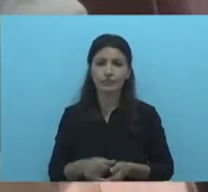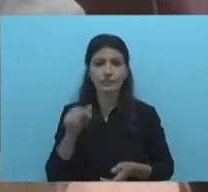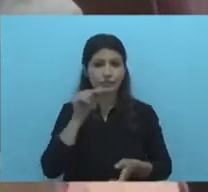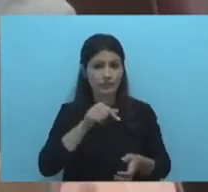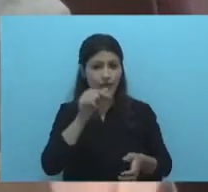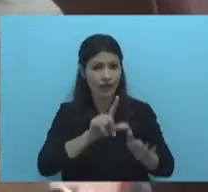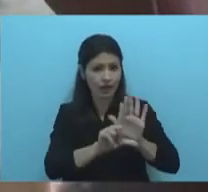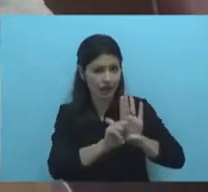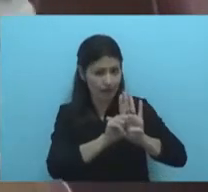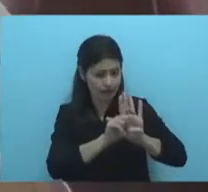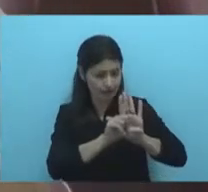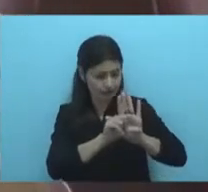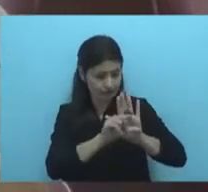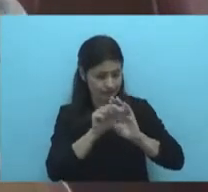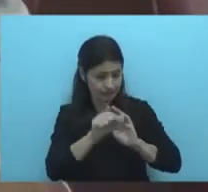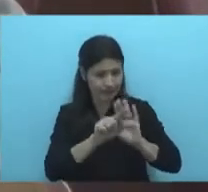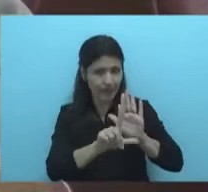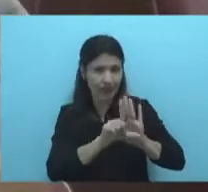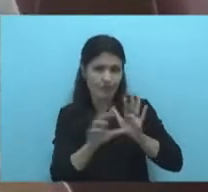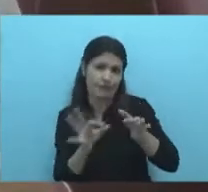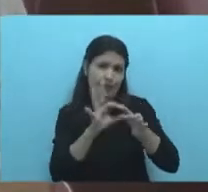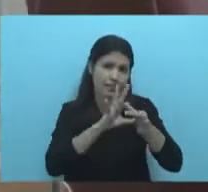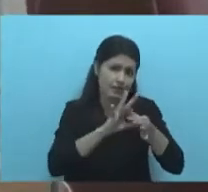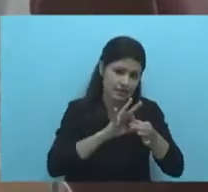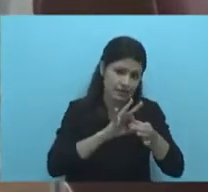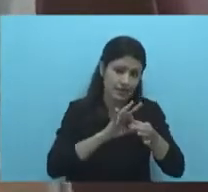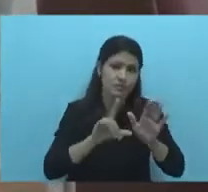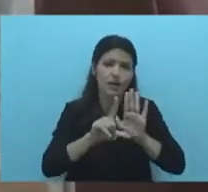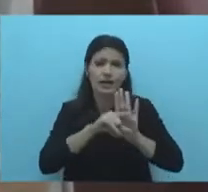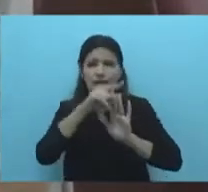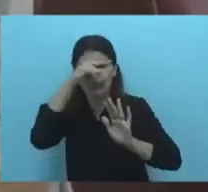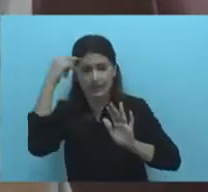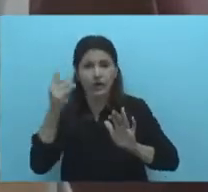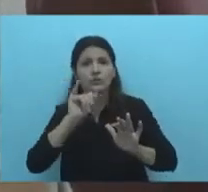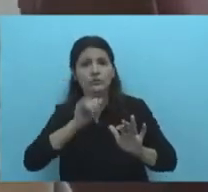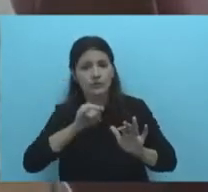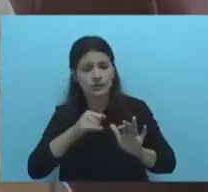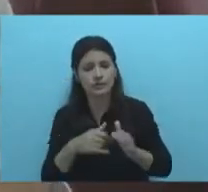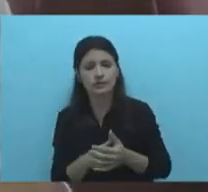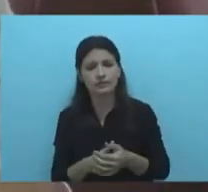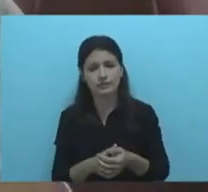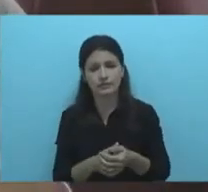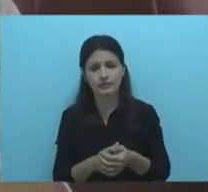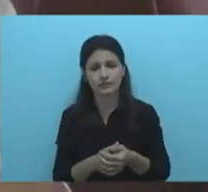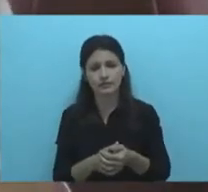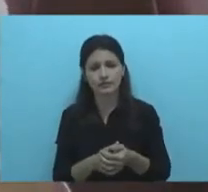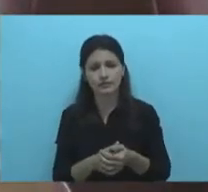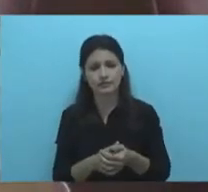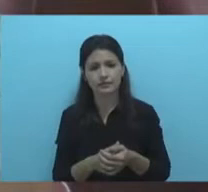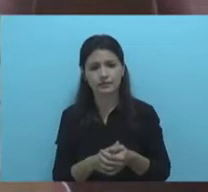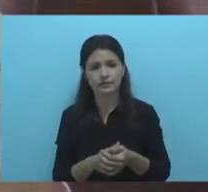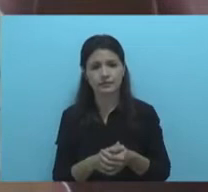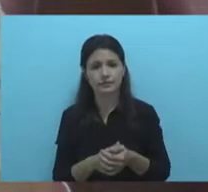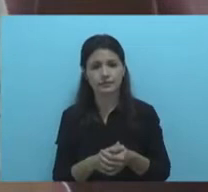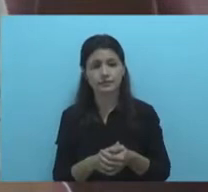en particular, además de adherir en su artículo primero a la Ley Nacional 27.350,